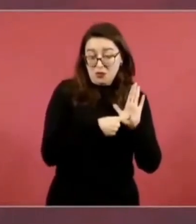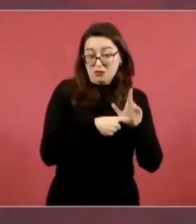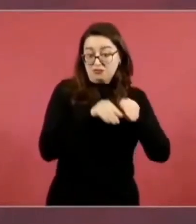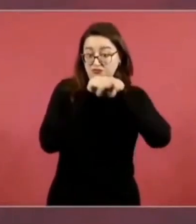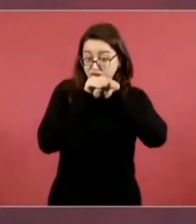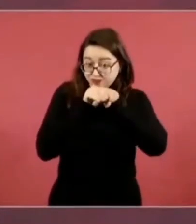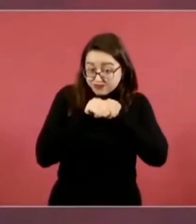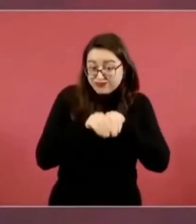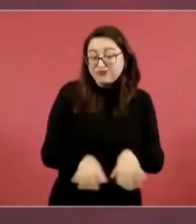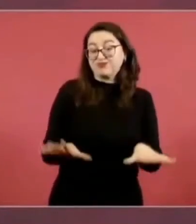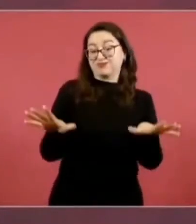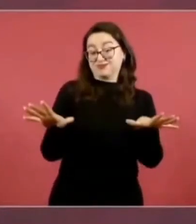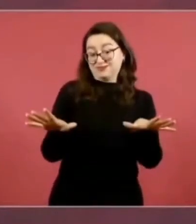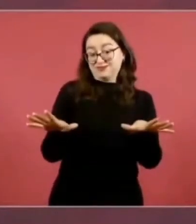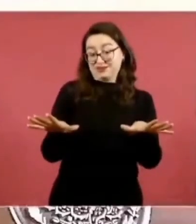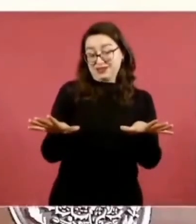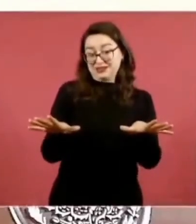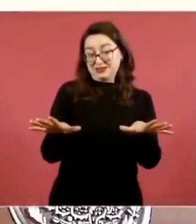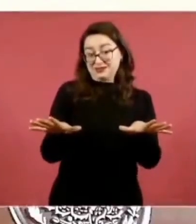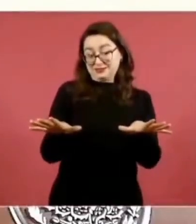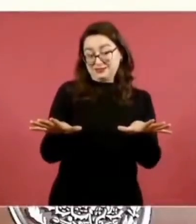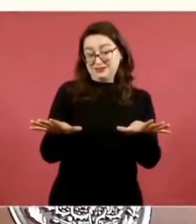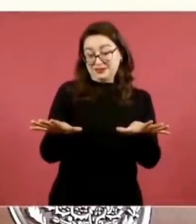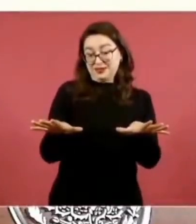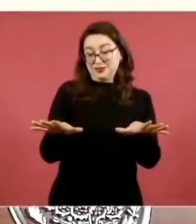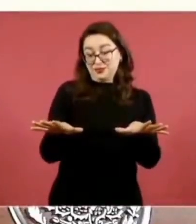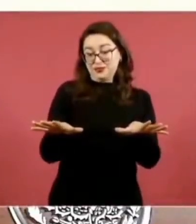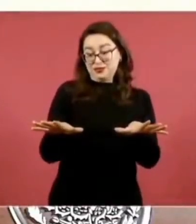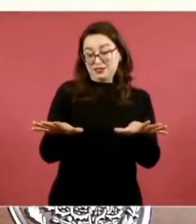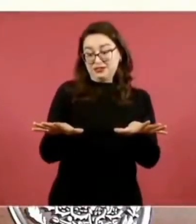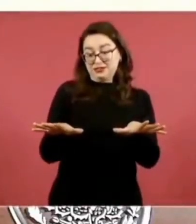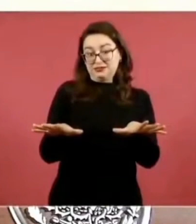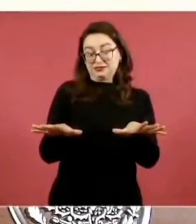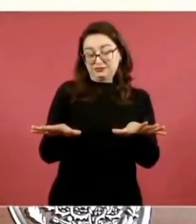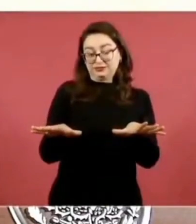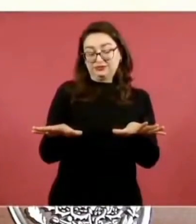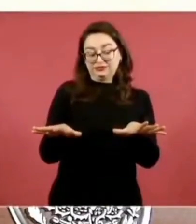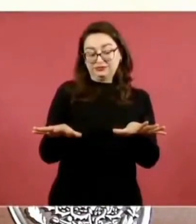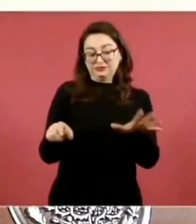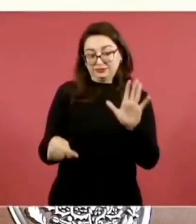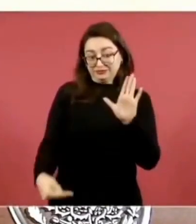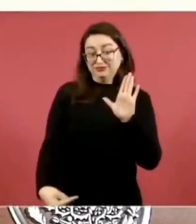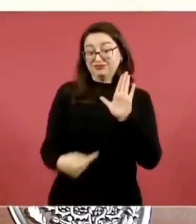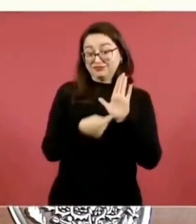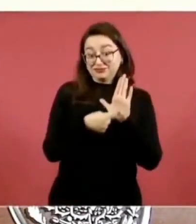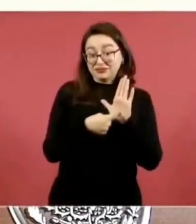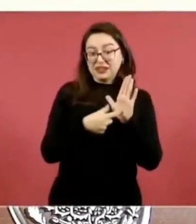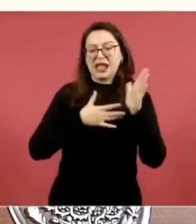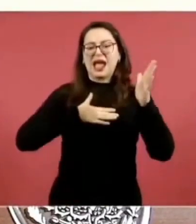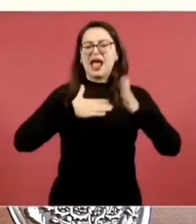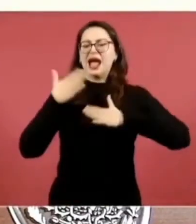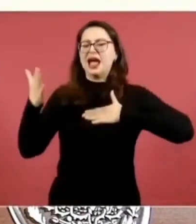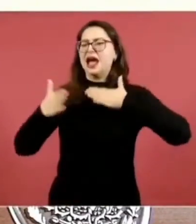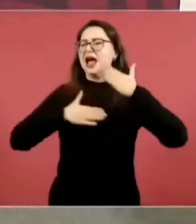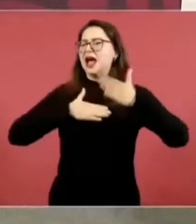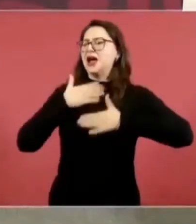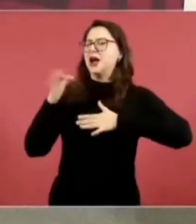de la organización del Centro PRO celebrando